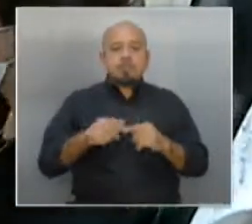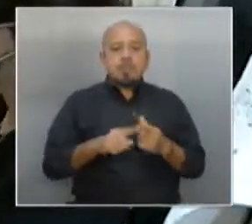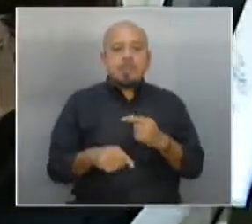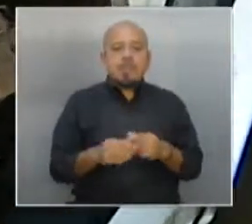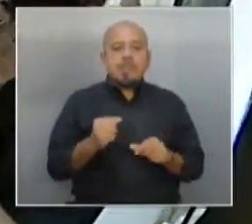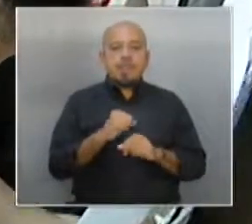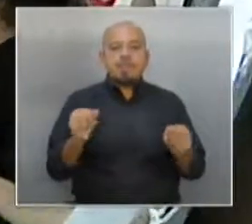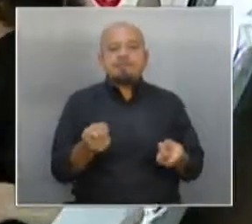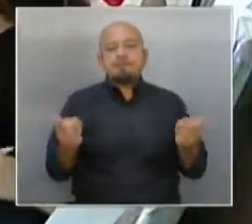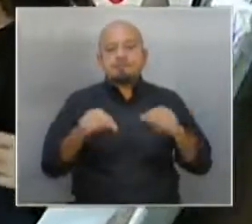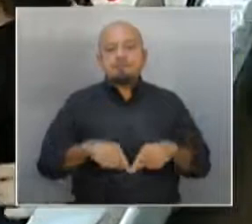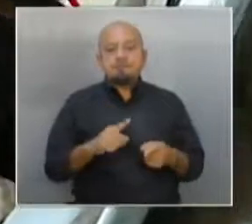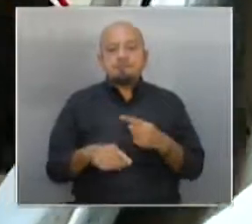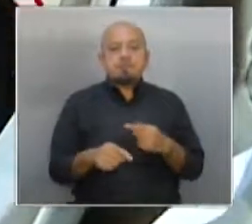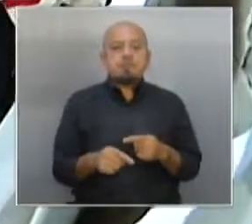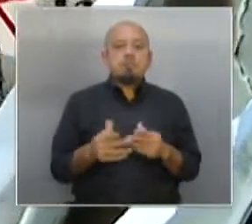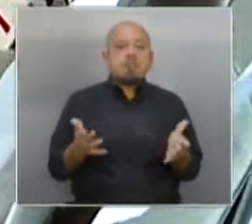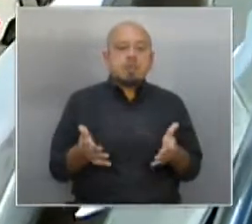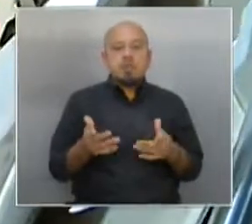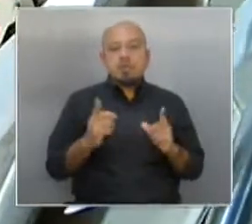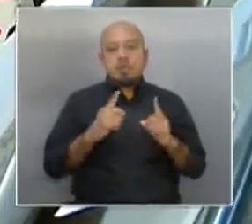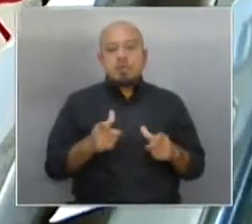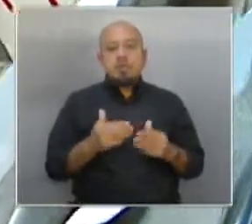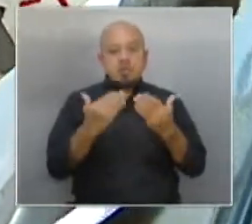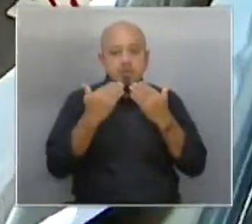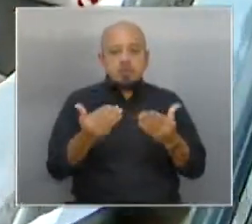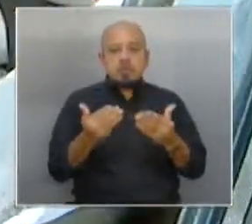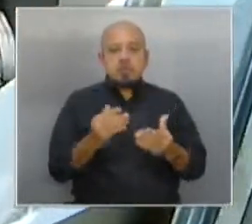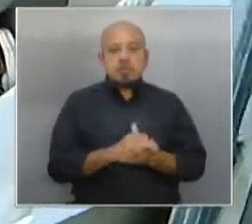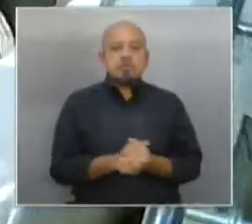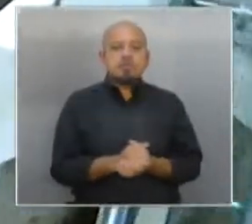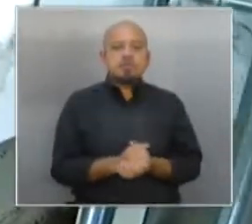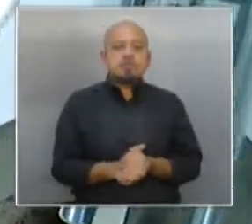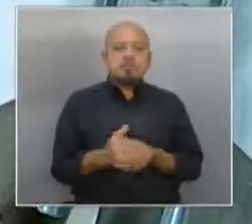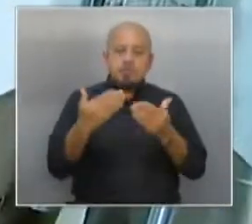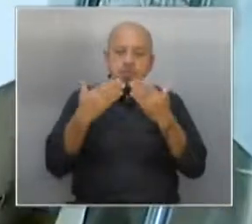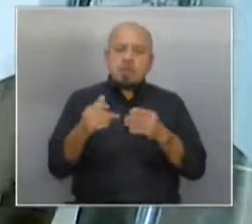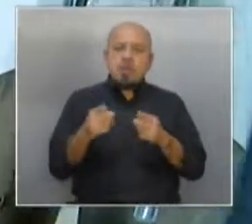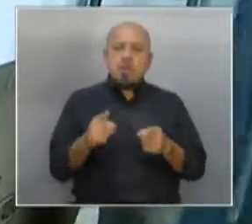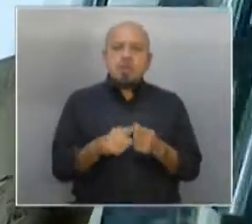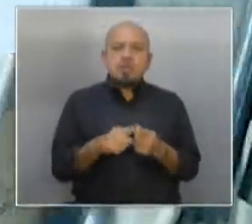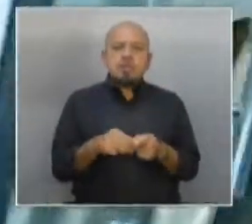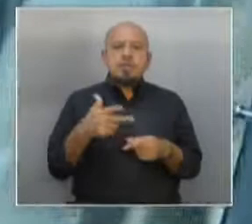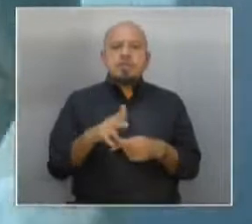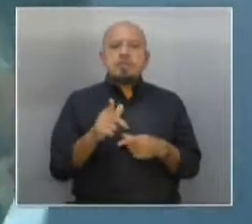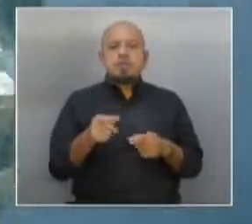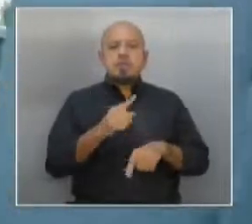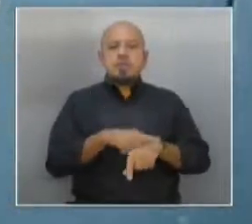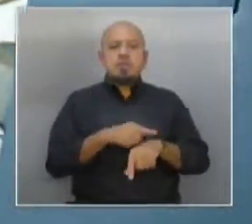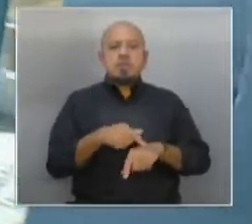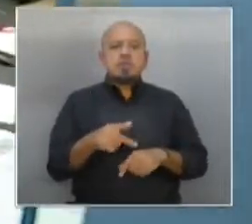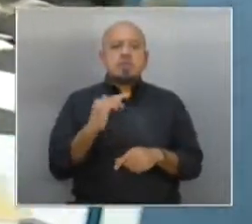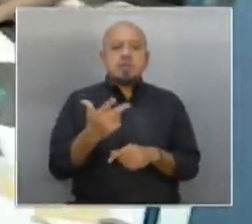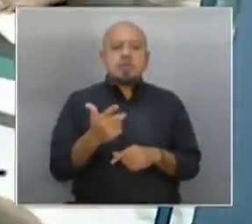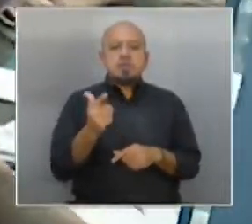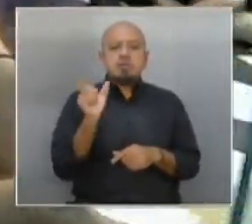volver a instalar en otro lugar, eso se verá. Muchísimas gracias. Quería preguntarte, ahora te voy a preguntar exactamente las fechas y los horarios, pero tres palabras